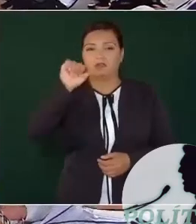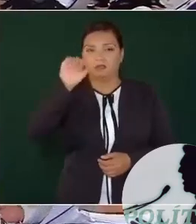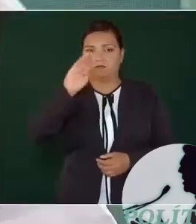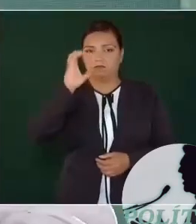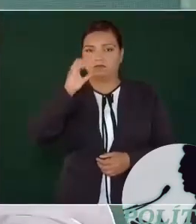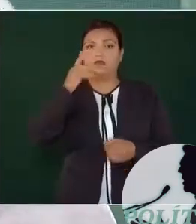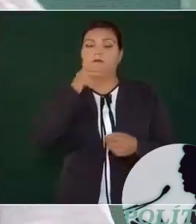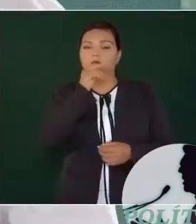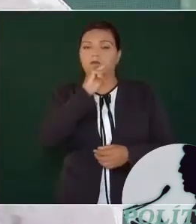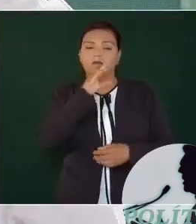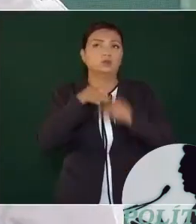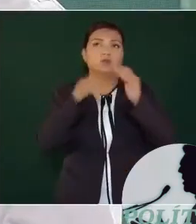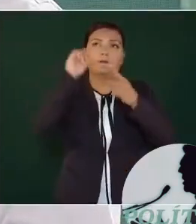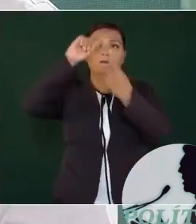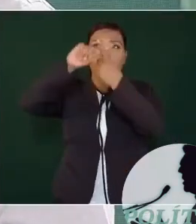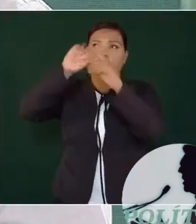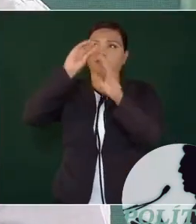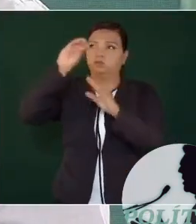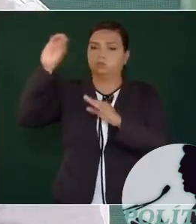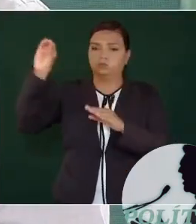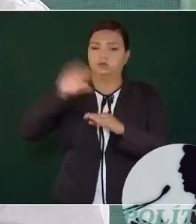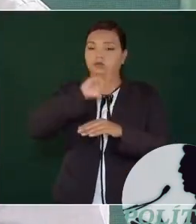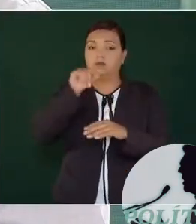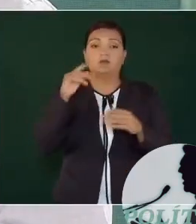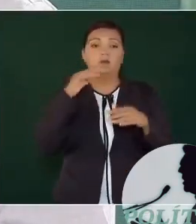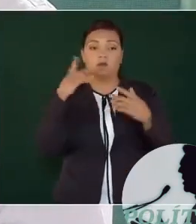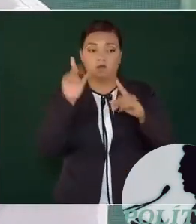unas cruces, a quitar las cruces.